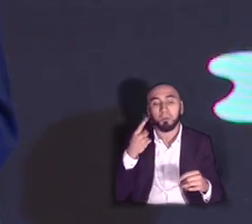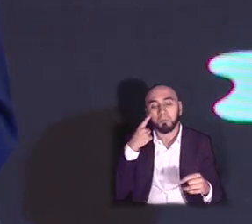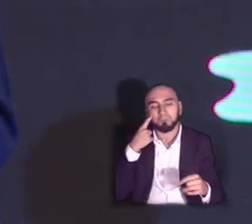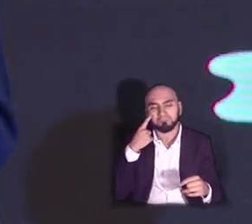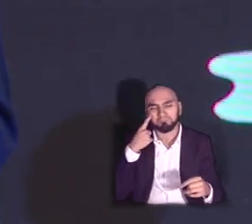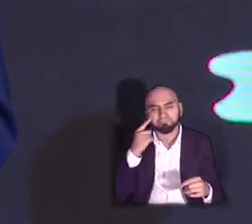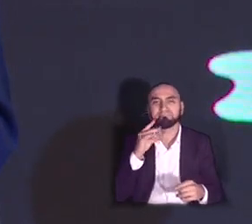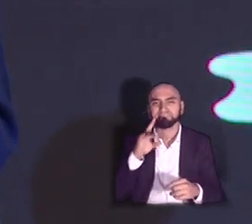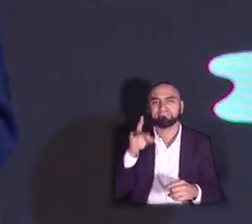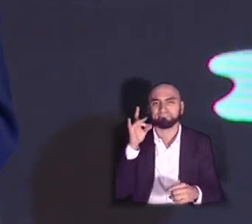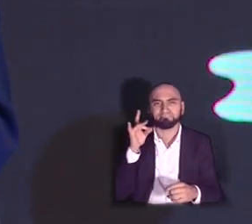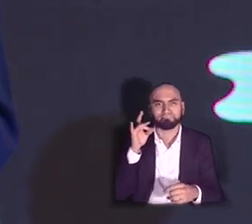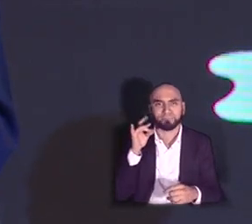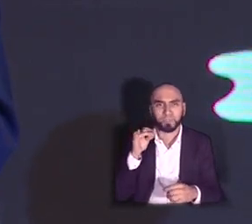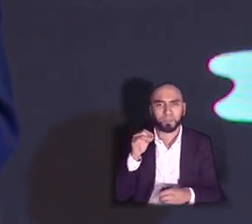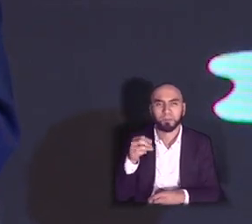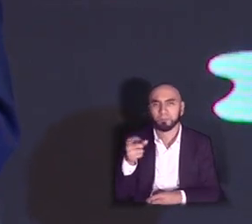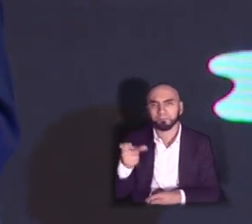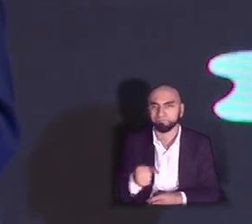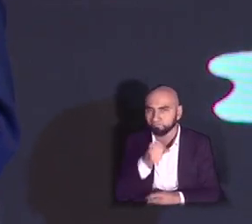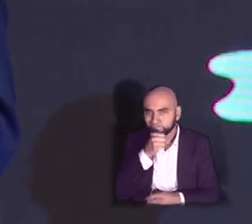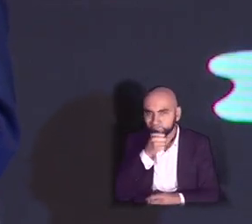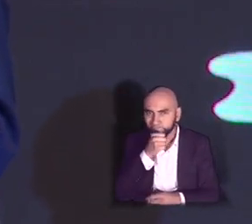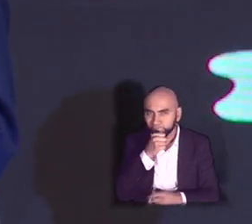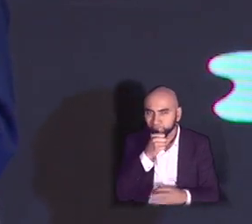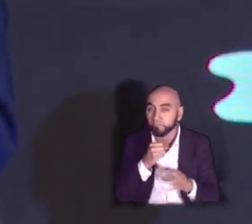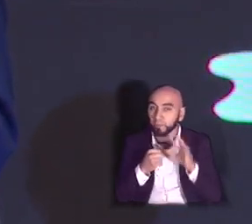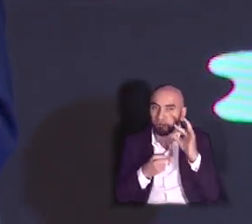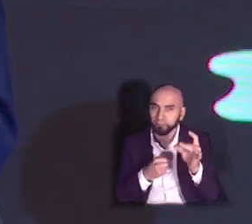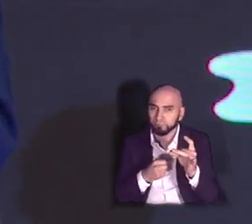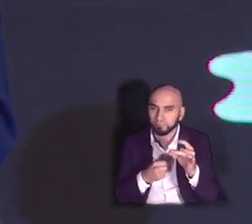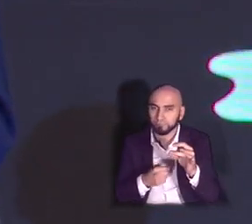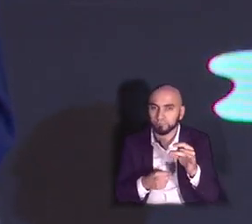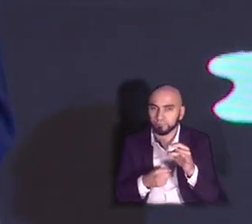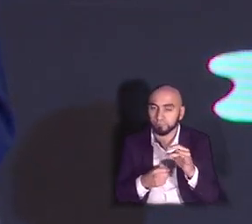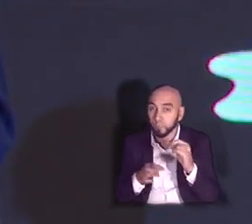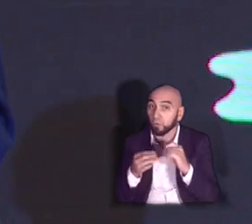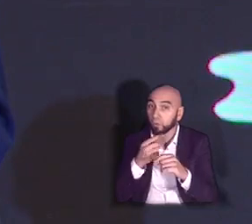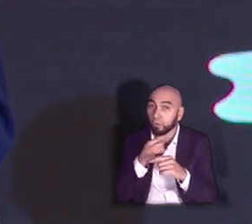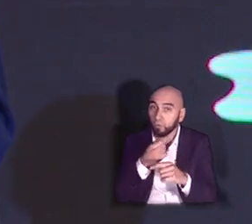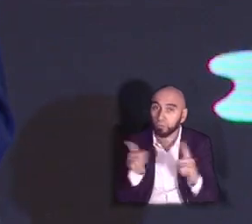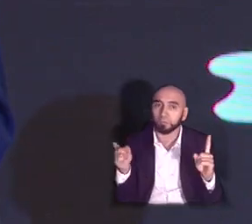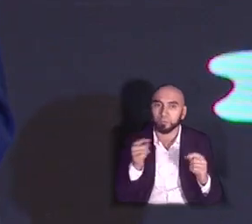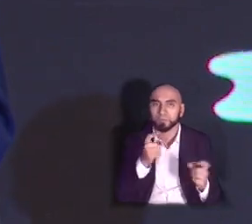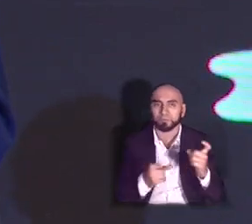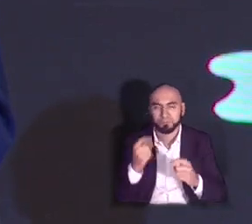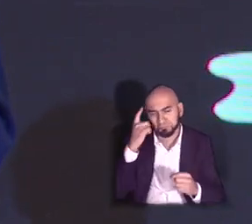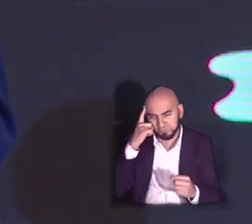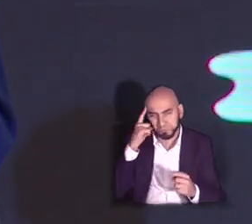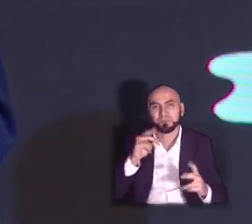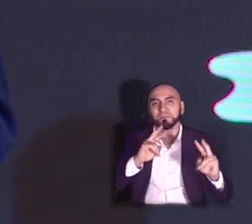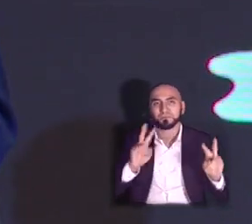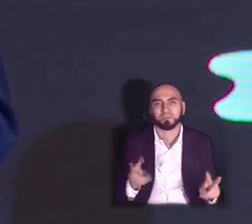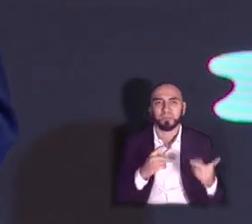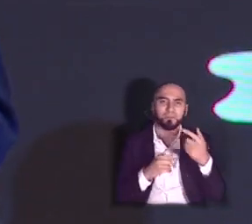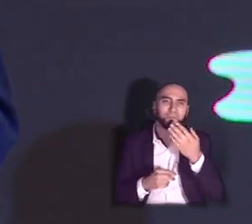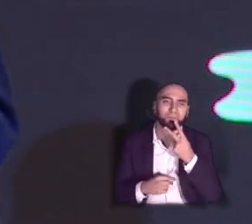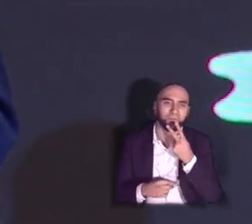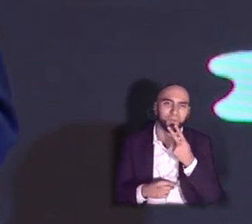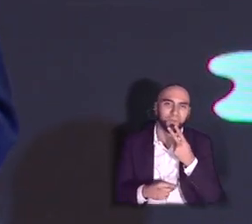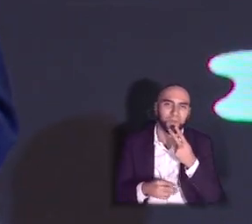de edad. En otras culturas, como el occidente, las personas van a votar ahorrar la vida, salvar la vida de la bebé. ¿Y